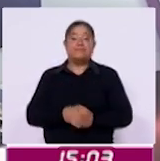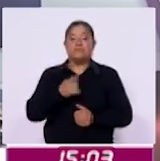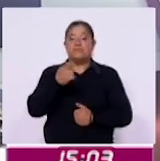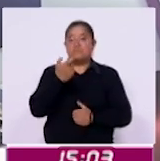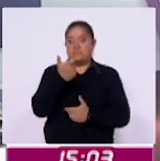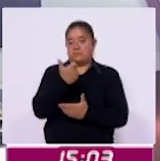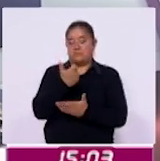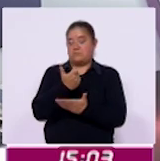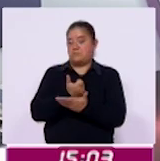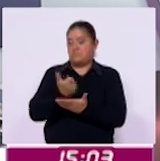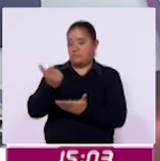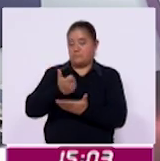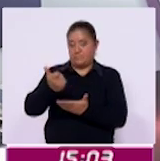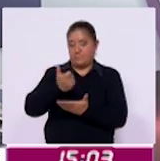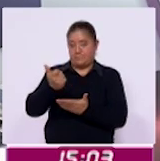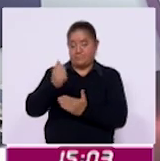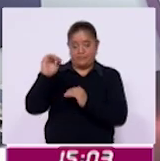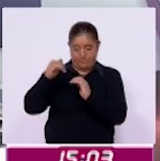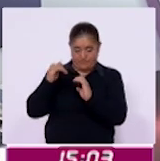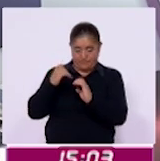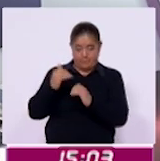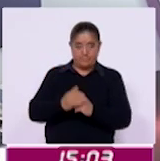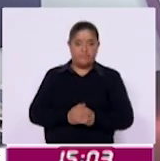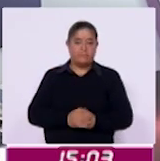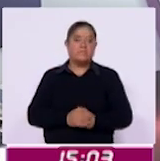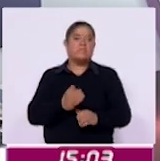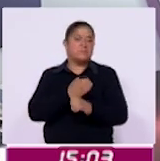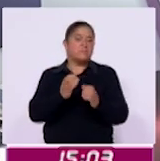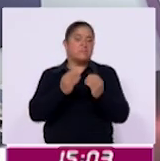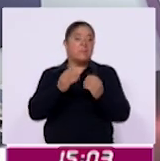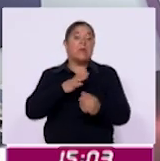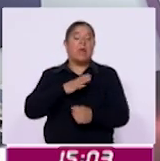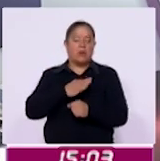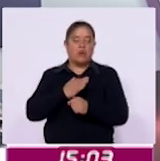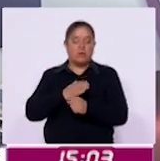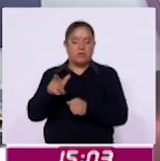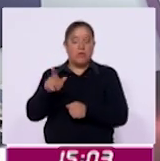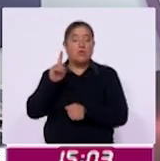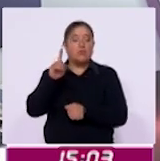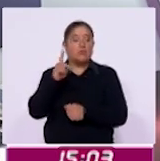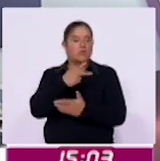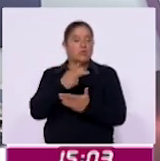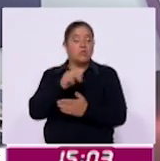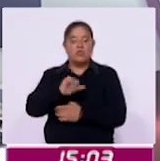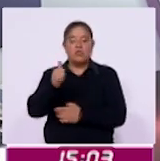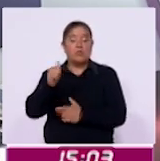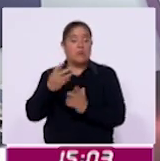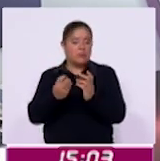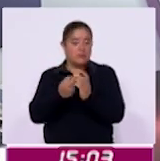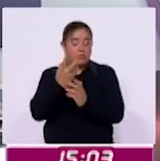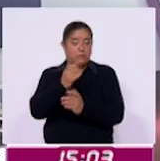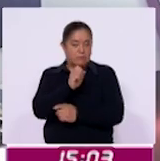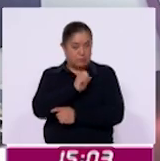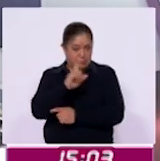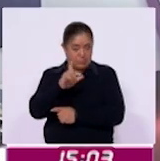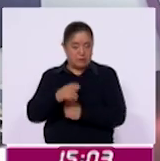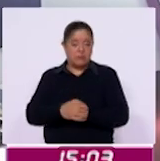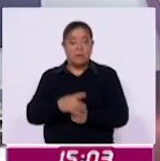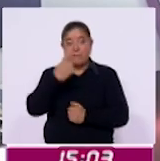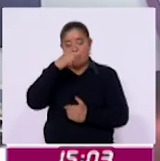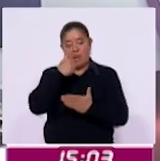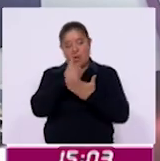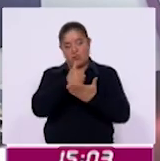remesas, con muchas cosas. Estoy ahorita viendo también un programa especial para ayudar a